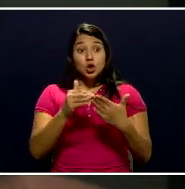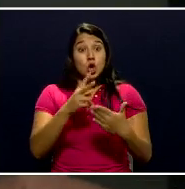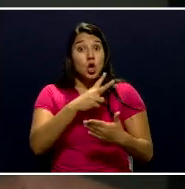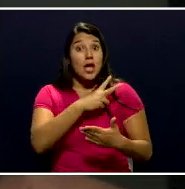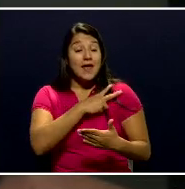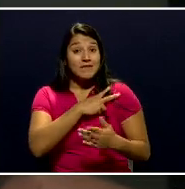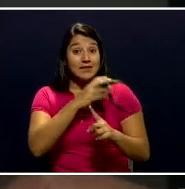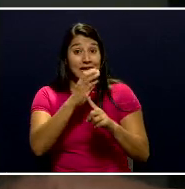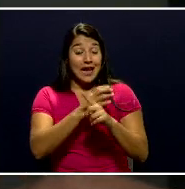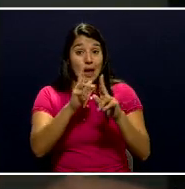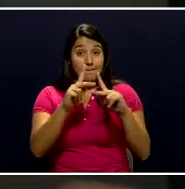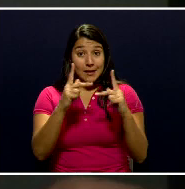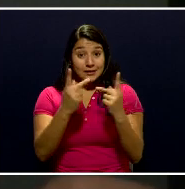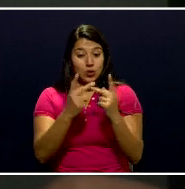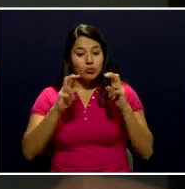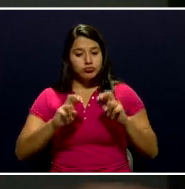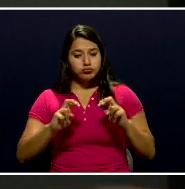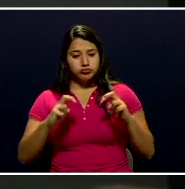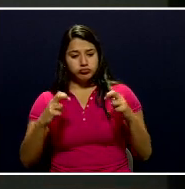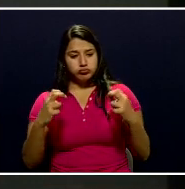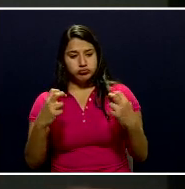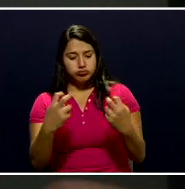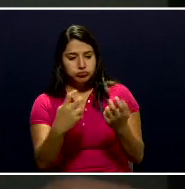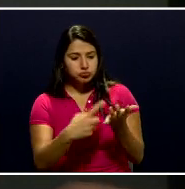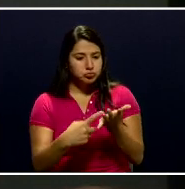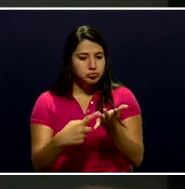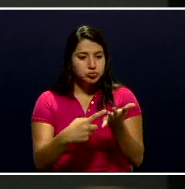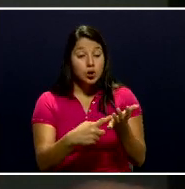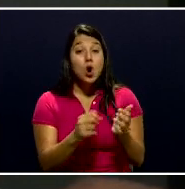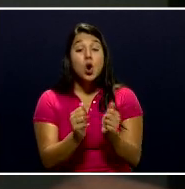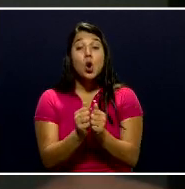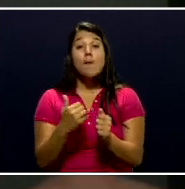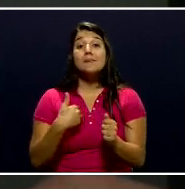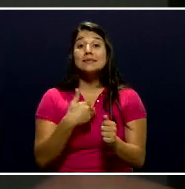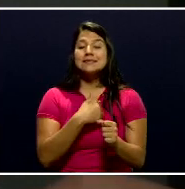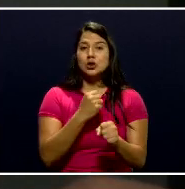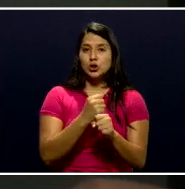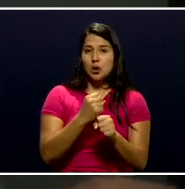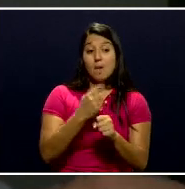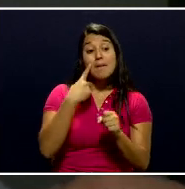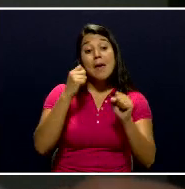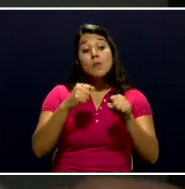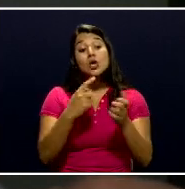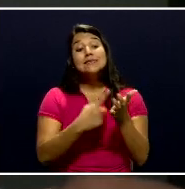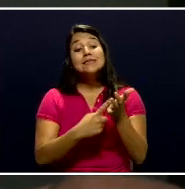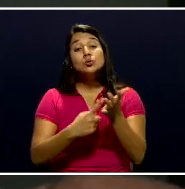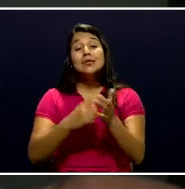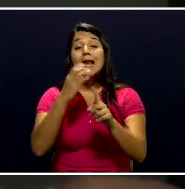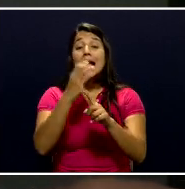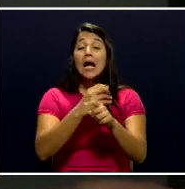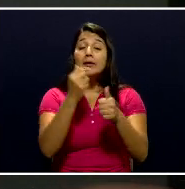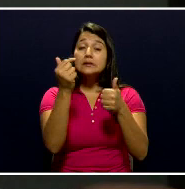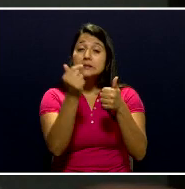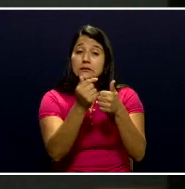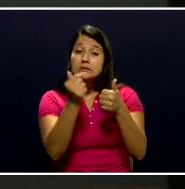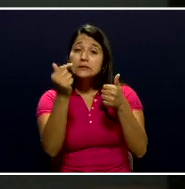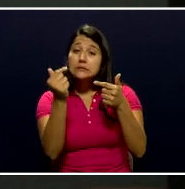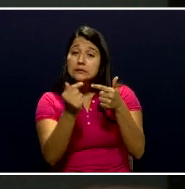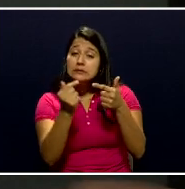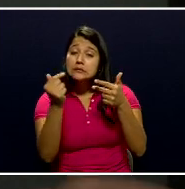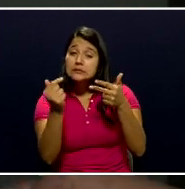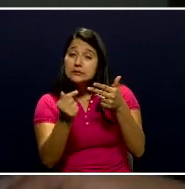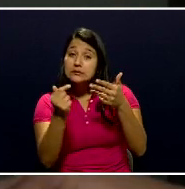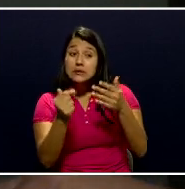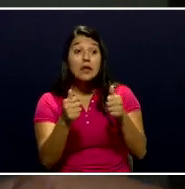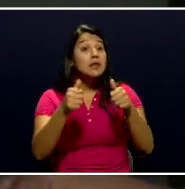de fracción y ese es el espacio con el Ministerio de Trabajo en esta ocasión para ir discutiendo punto por punto si estamos de acuerdo, si no